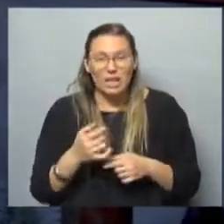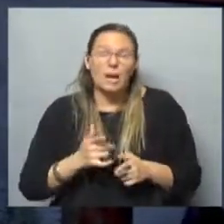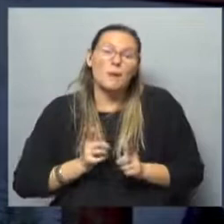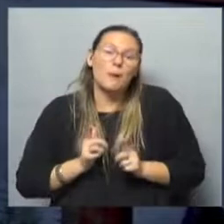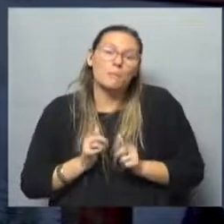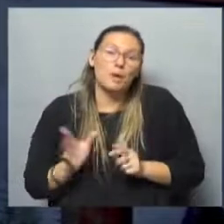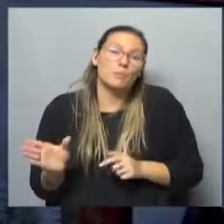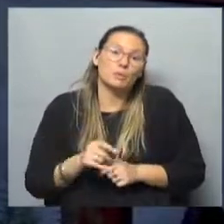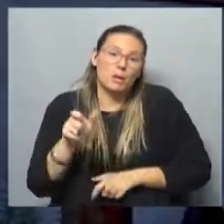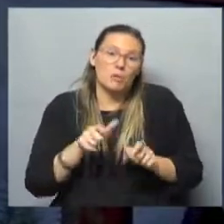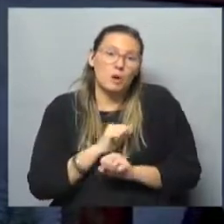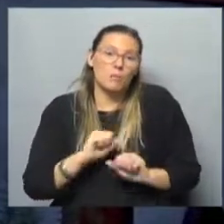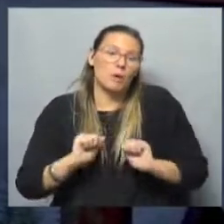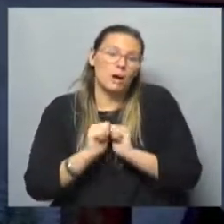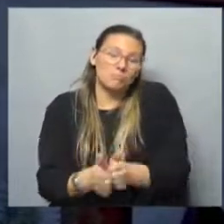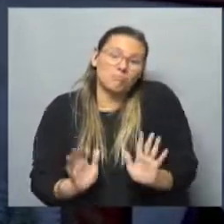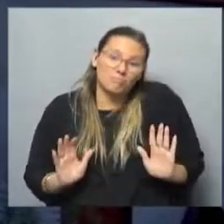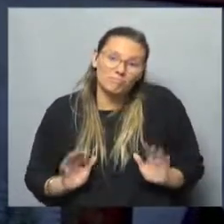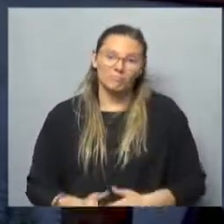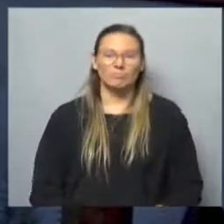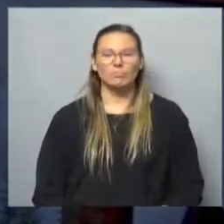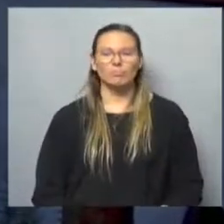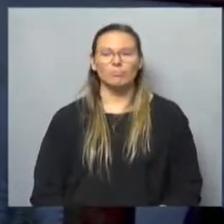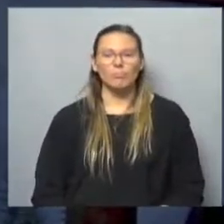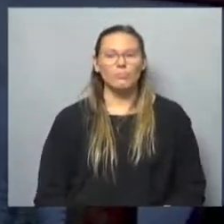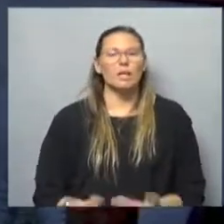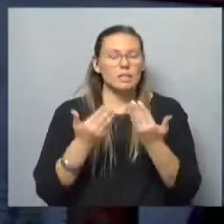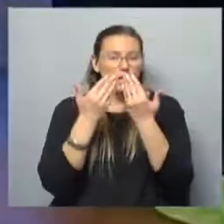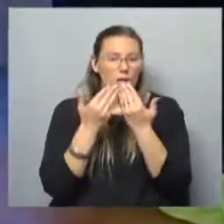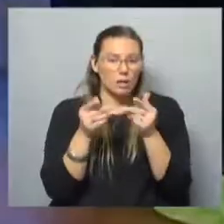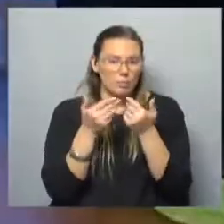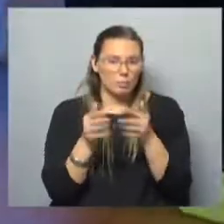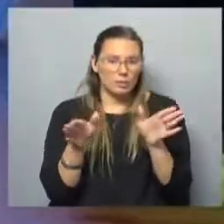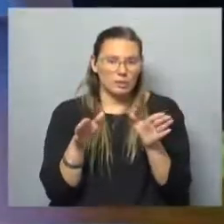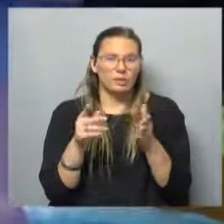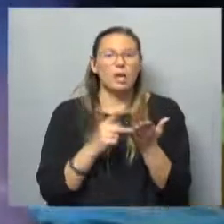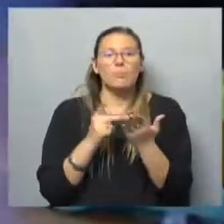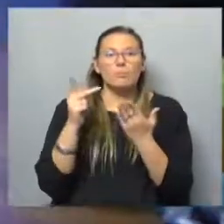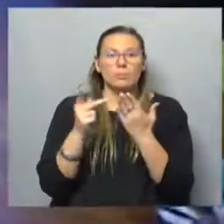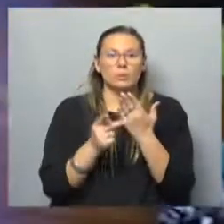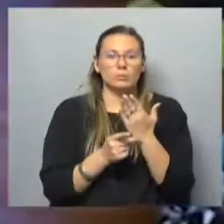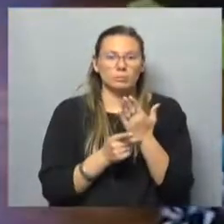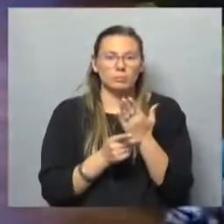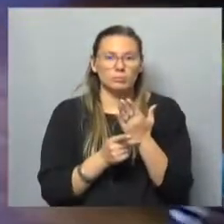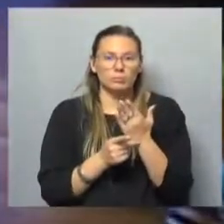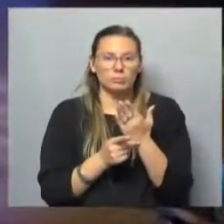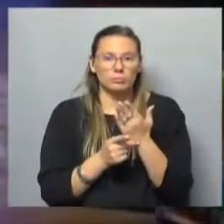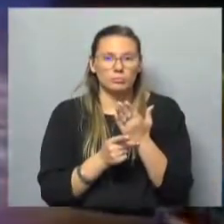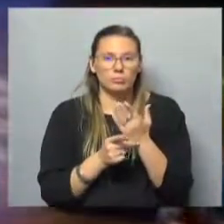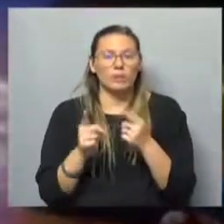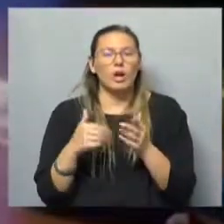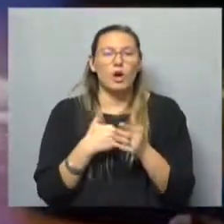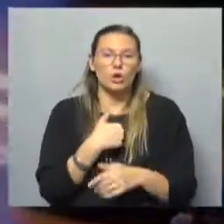que todas y todas nos puedan acompañar. Bien, desde que empezaste con este proyecto y en tu